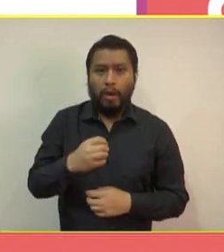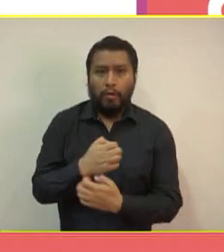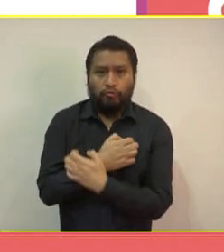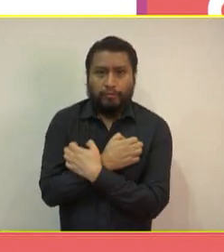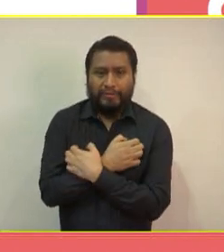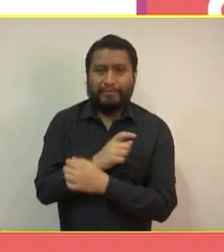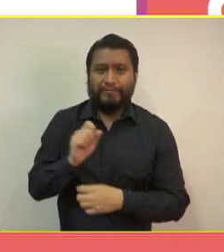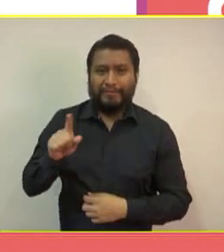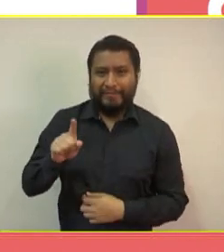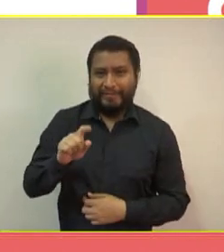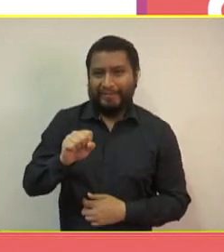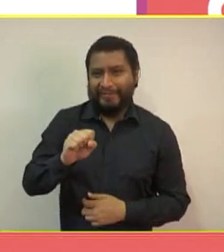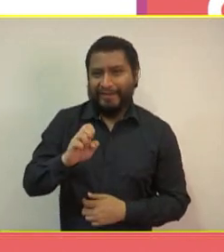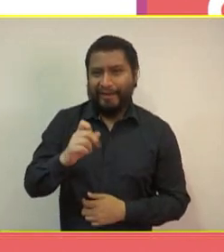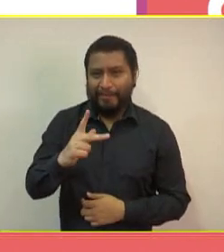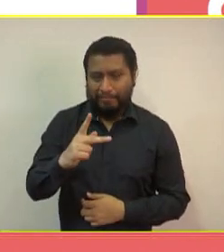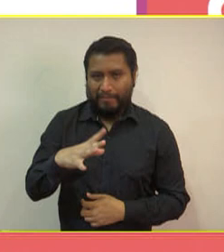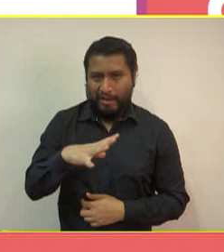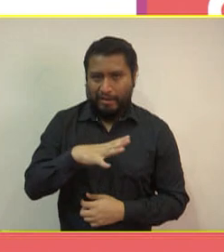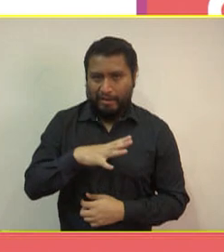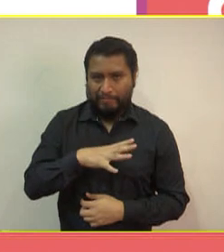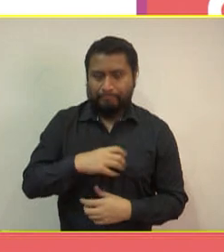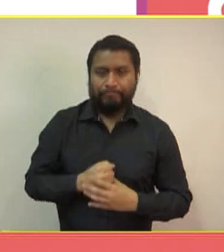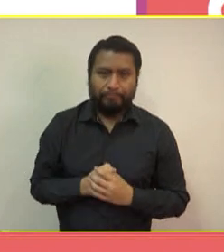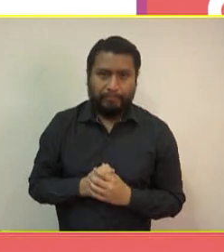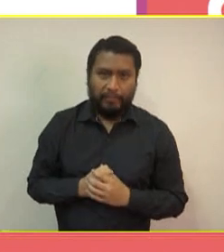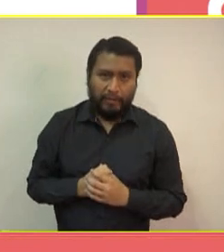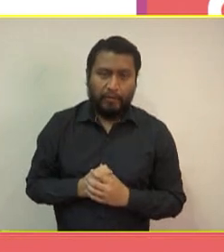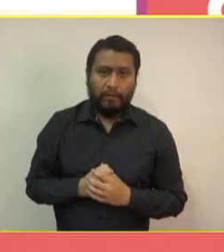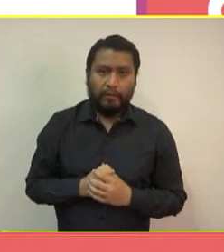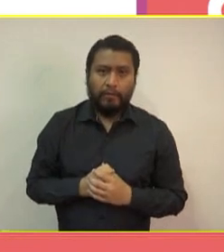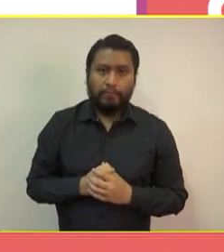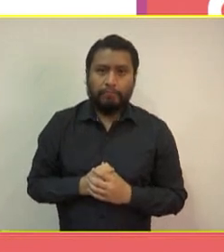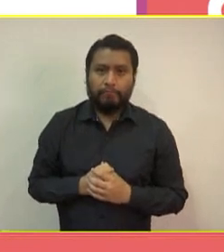de Educación Pública para comprender un poco sobre